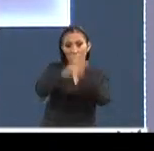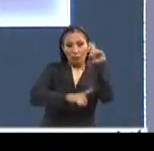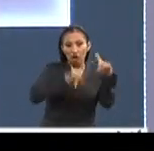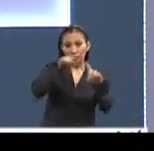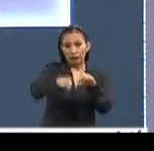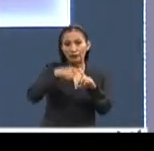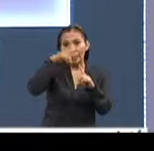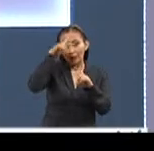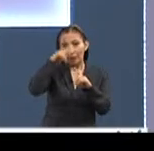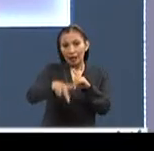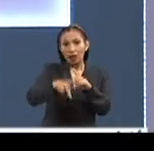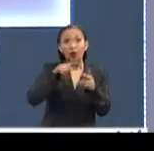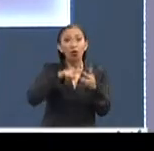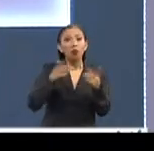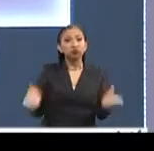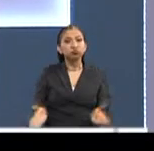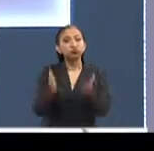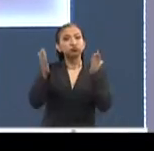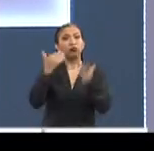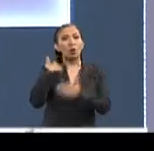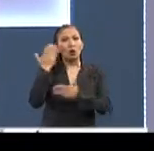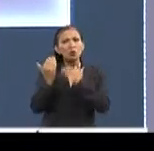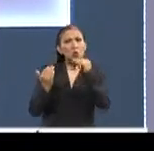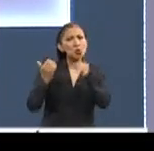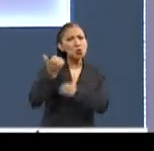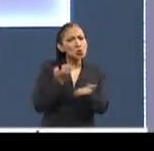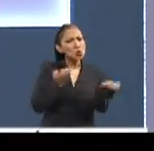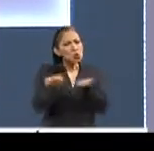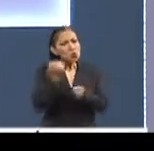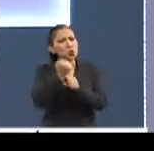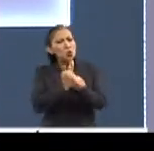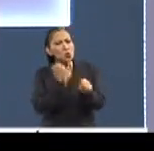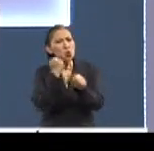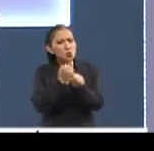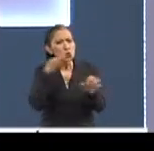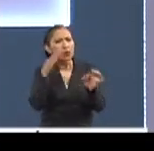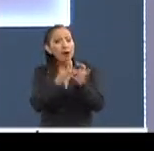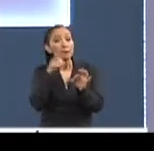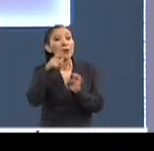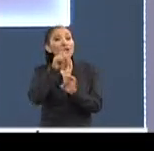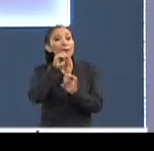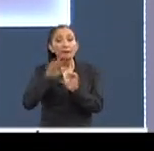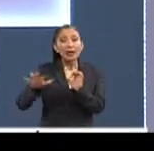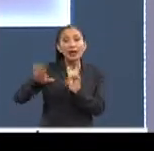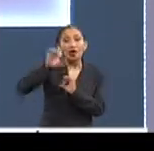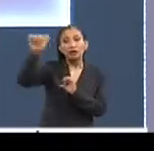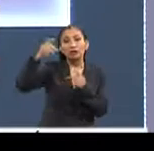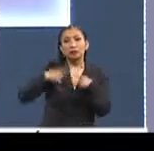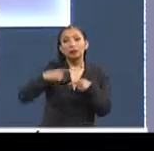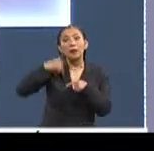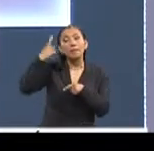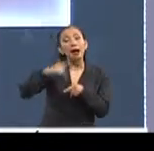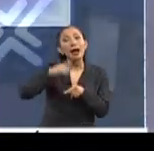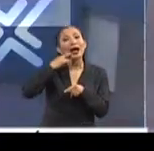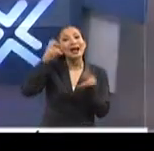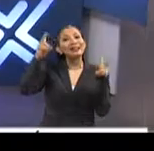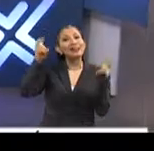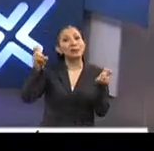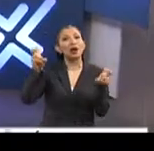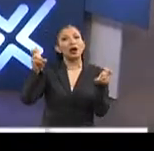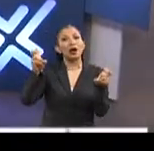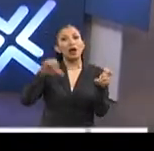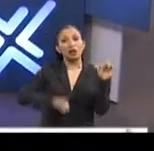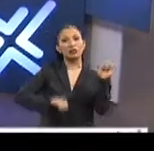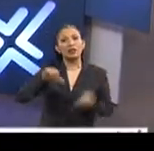nacional, con los deportistas, promoviendo el alto rendimiento, un entrenamiento preciso, pero también con la población en general para tratar el tema de